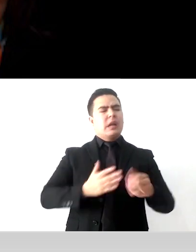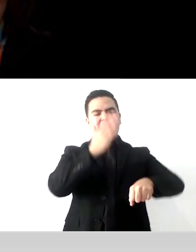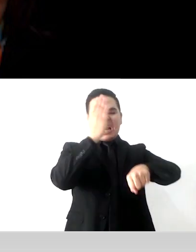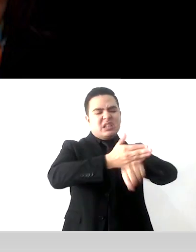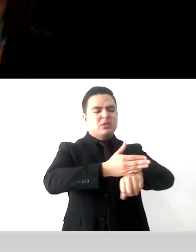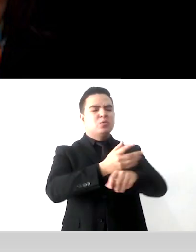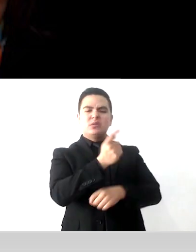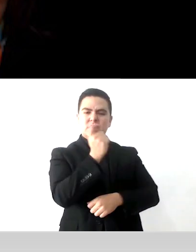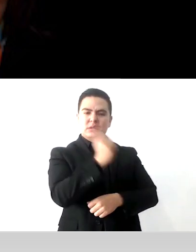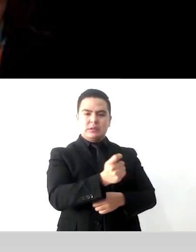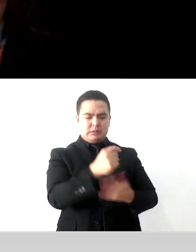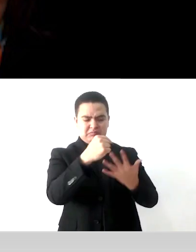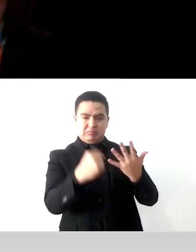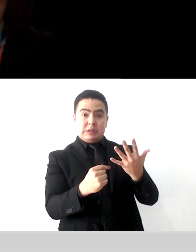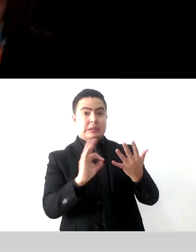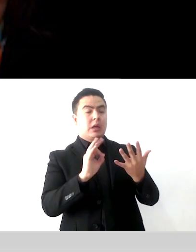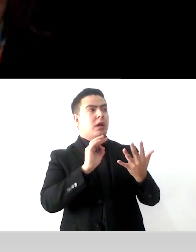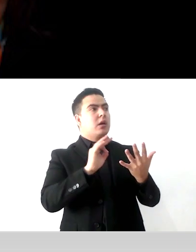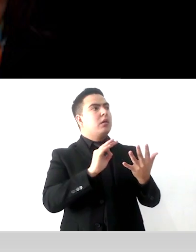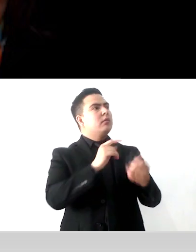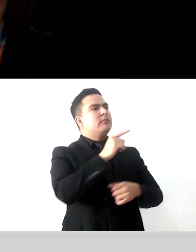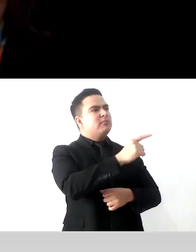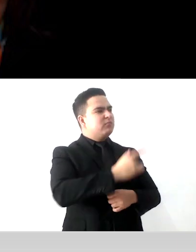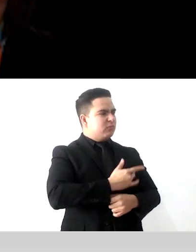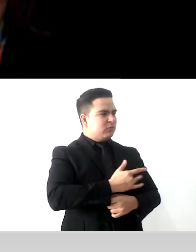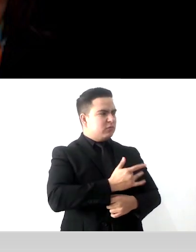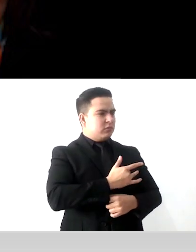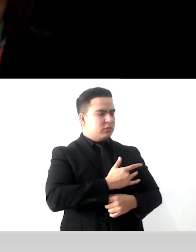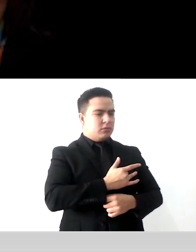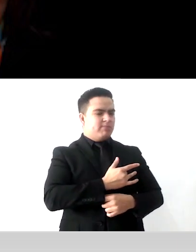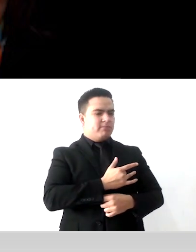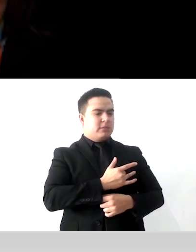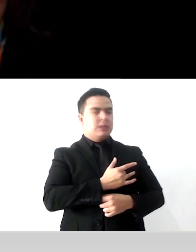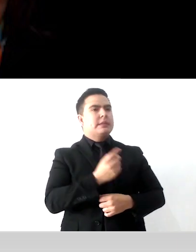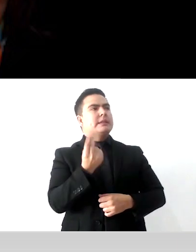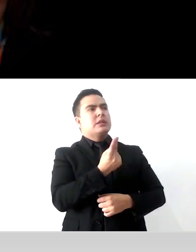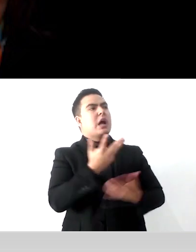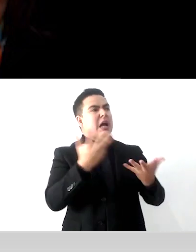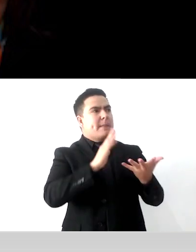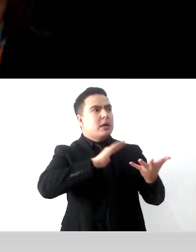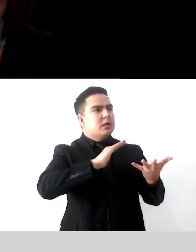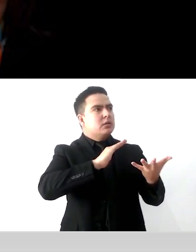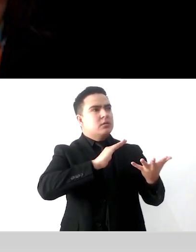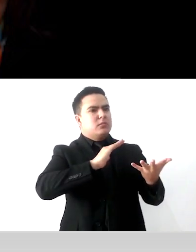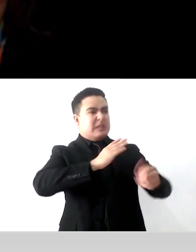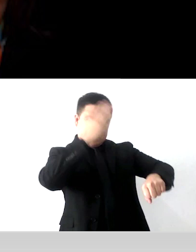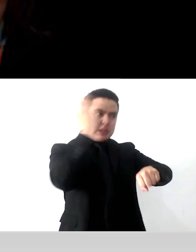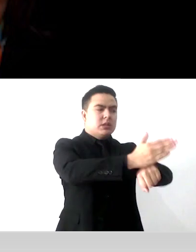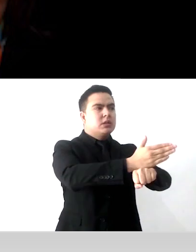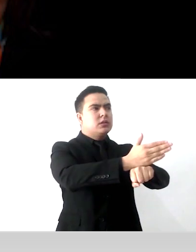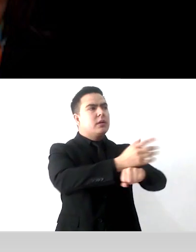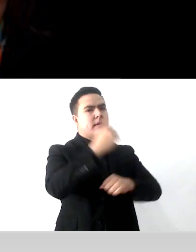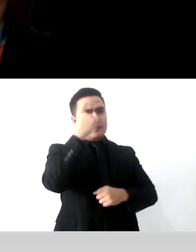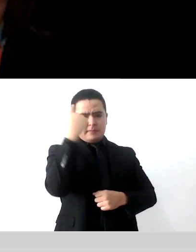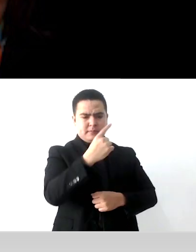sanciones ejemplares que eviten que continúen esos hechos o que se repitan. Entonces, lo